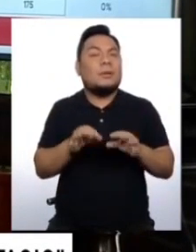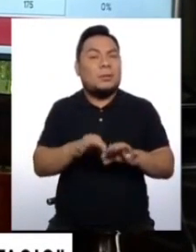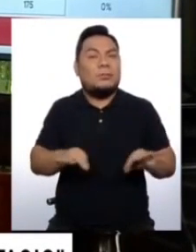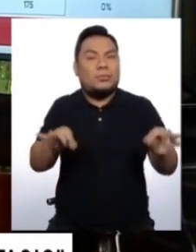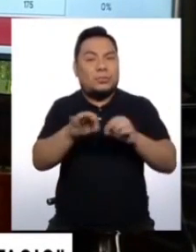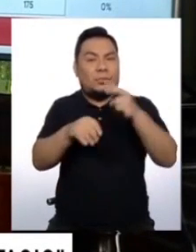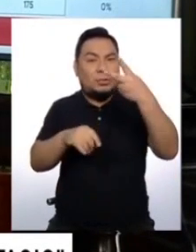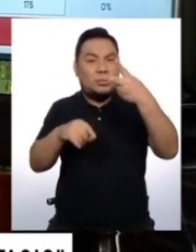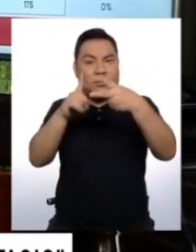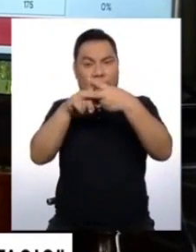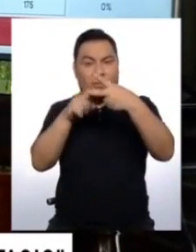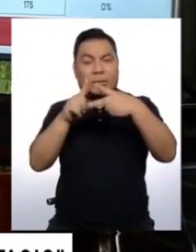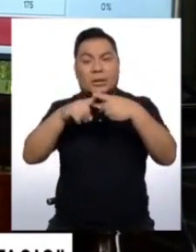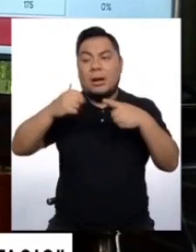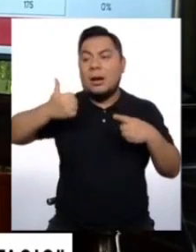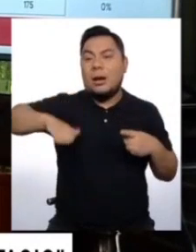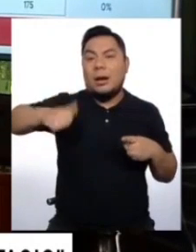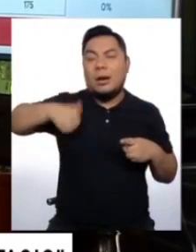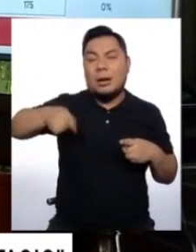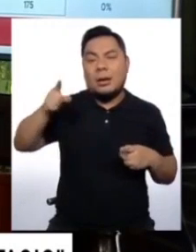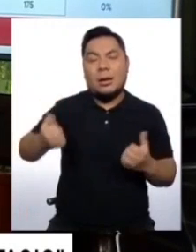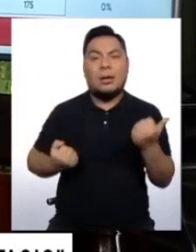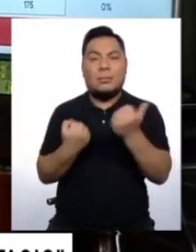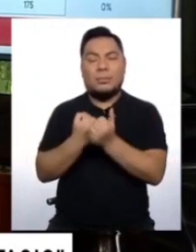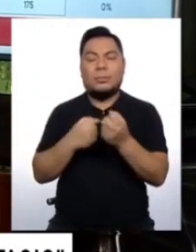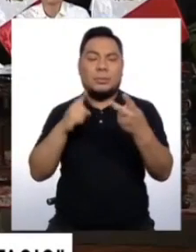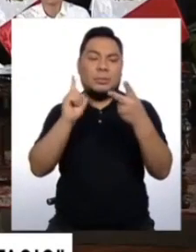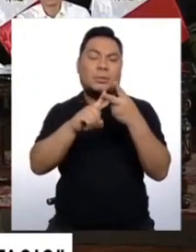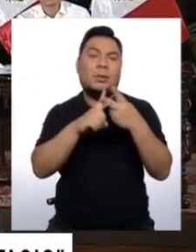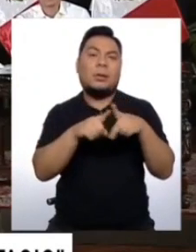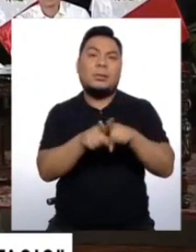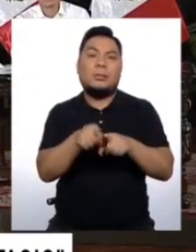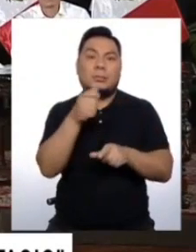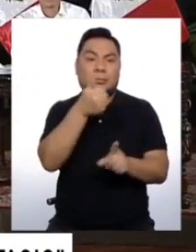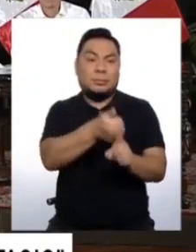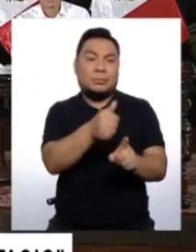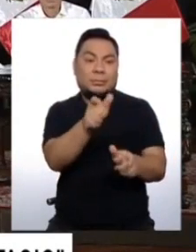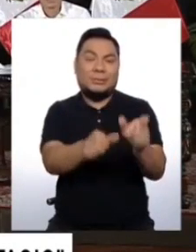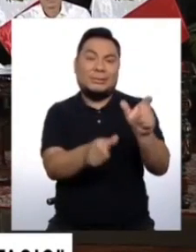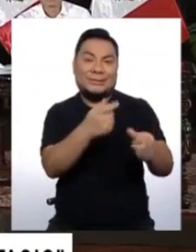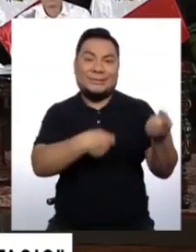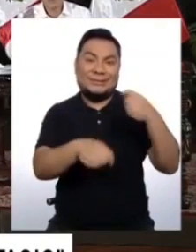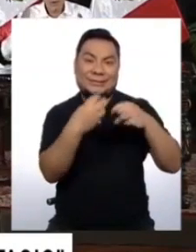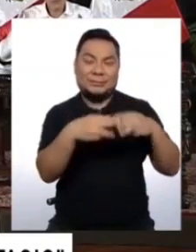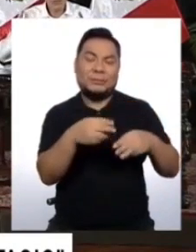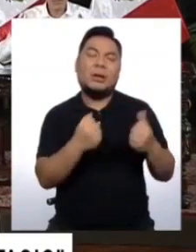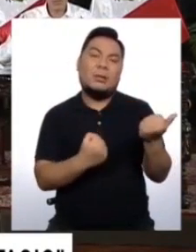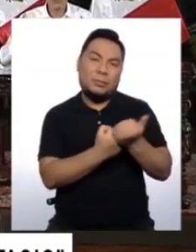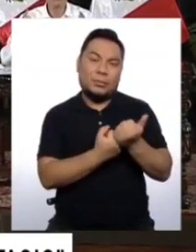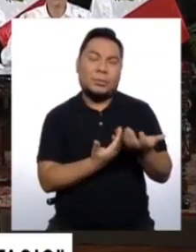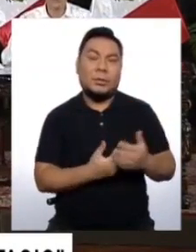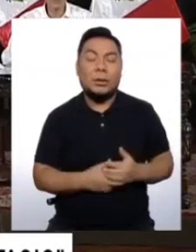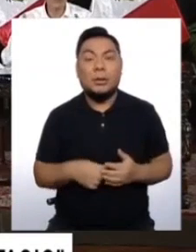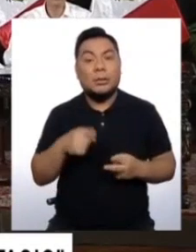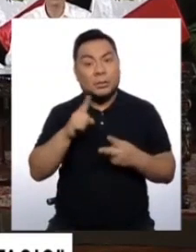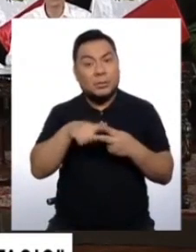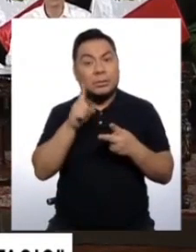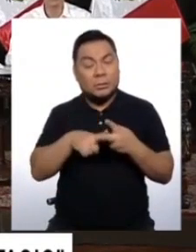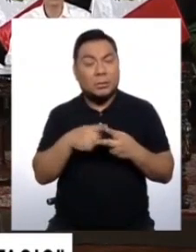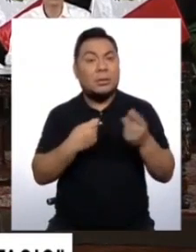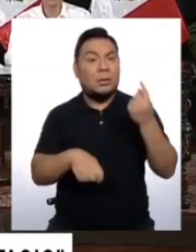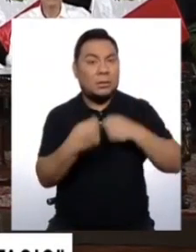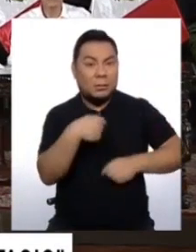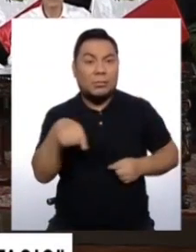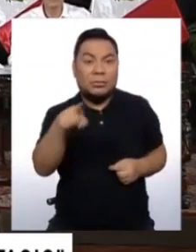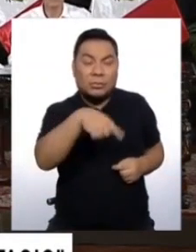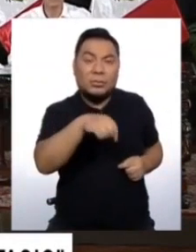apoyo del alcalde, del distrito, y el apoyo de los propios comerciantes. Si logramos el apoyo y el compromiso de los